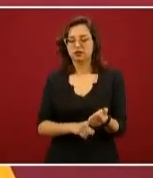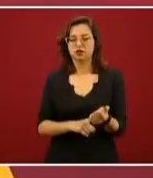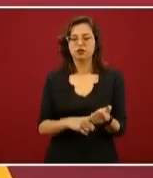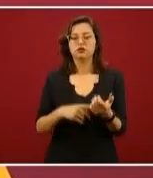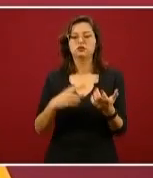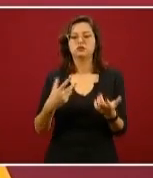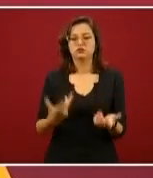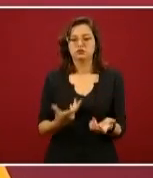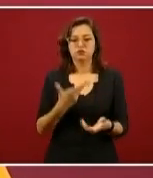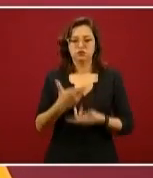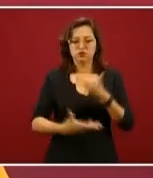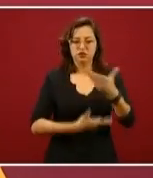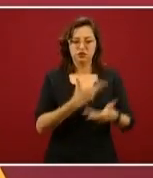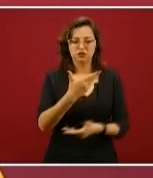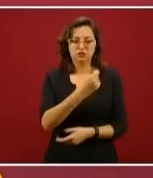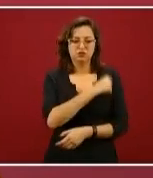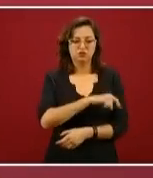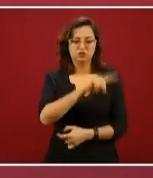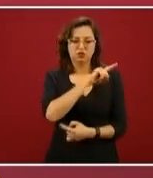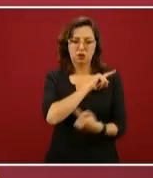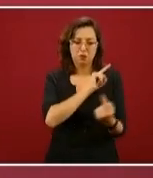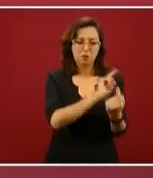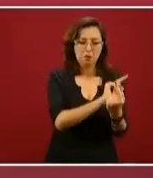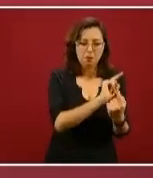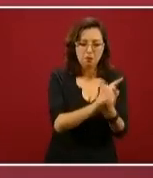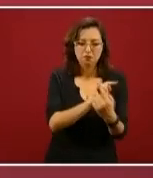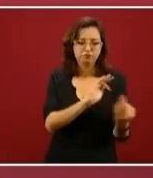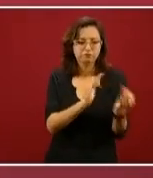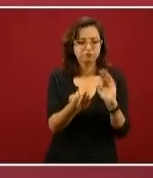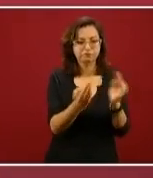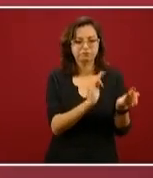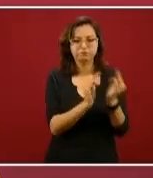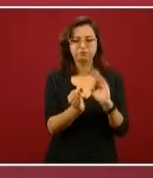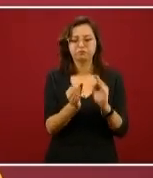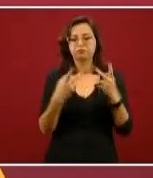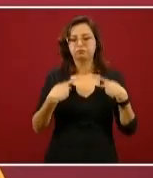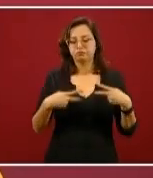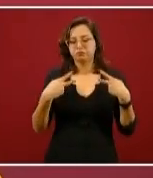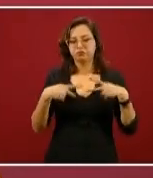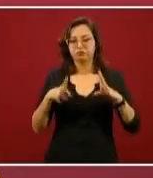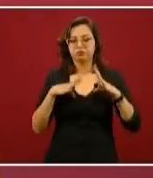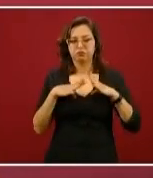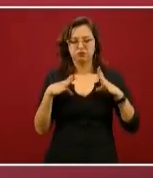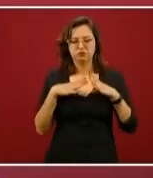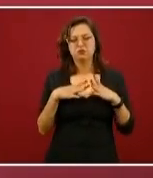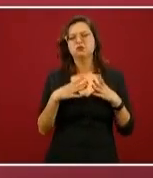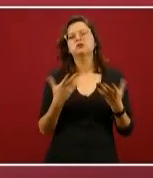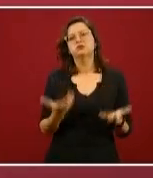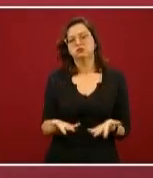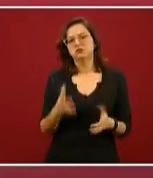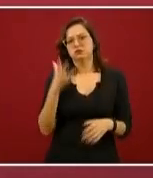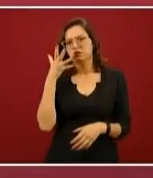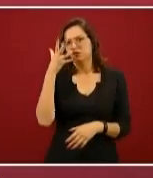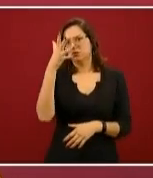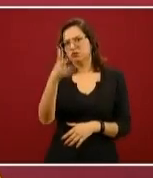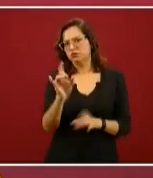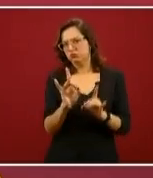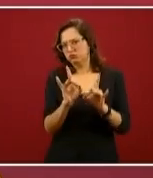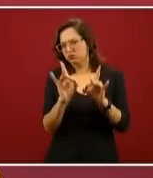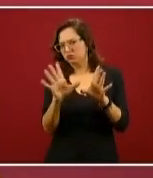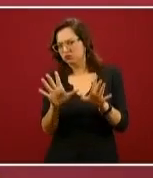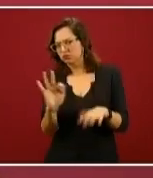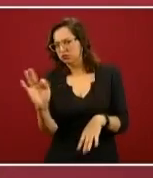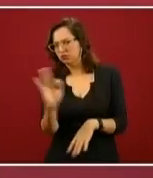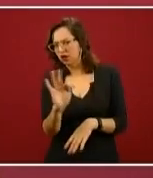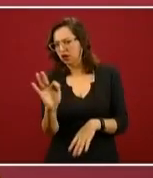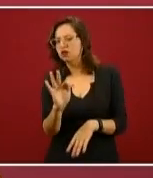corporaciones, tienen su servicio de sanidad para atención del personal. Entonces, estas también están consideradas en el plan,